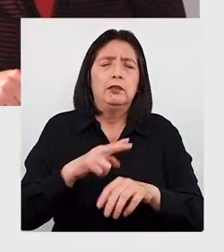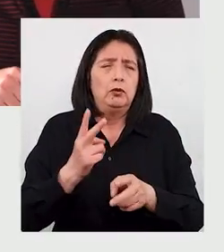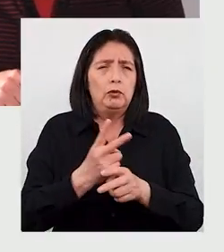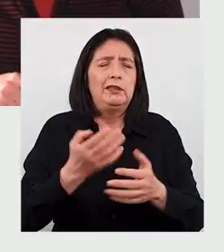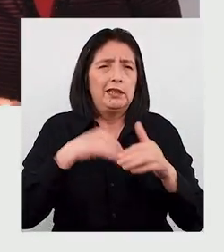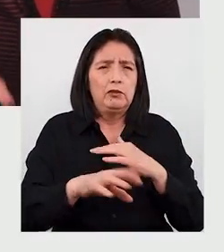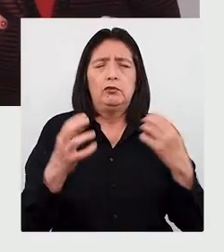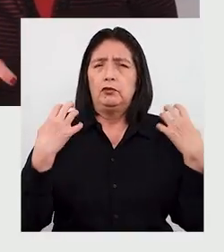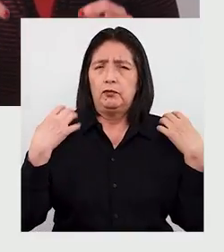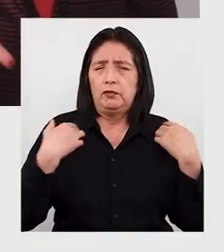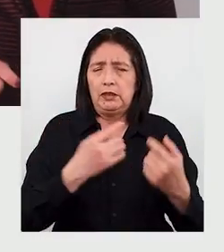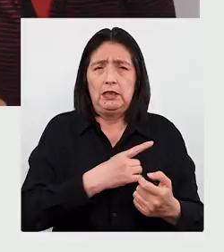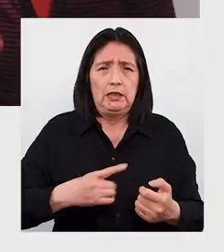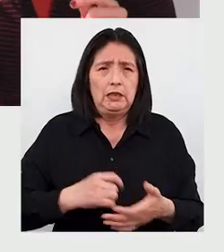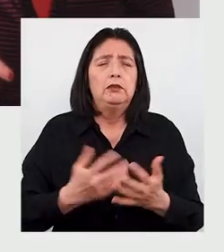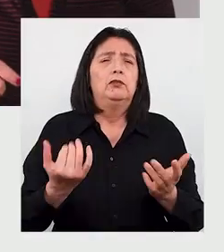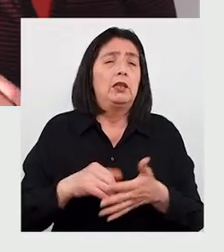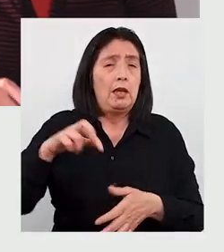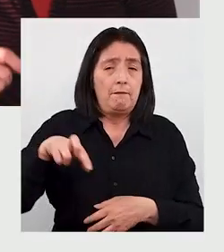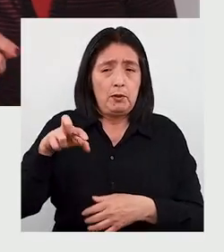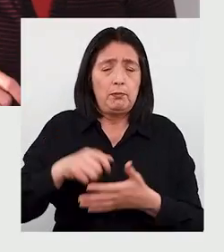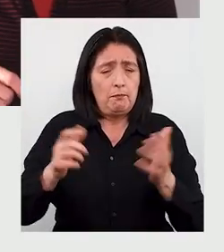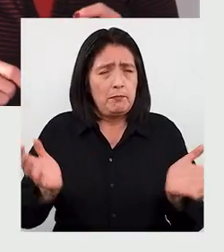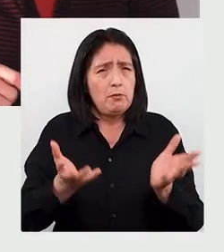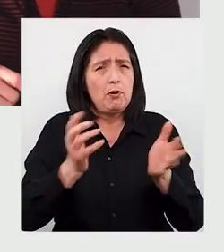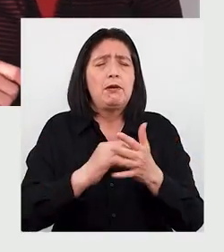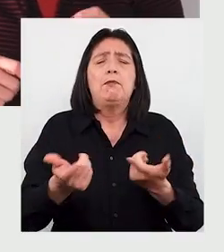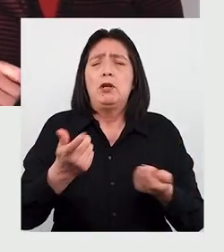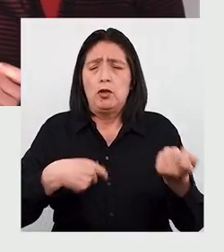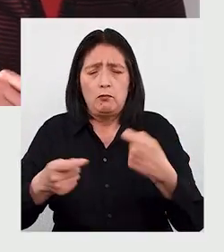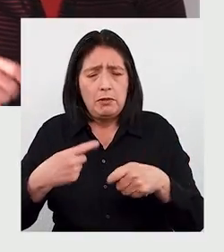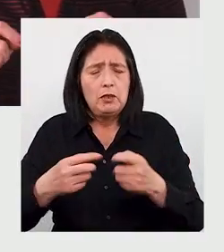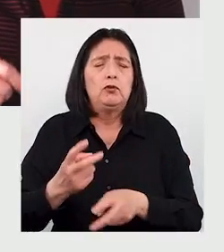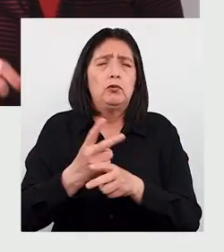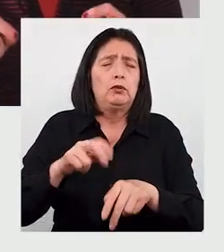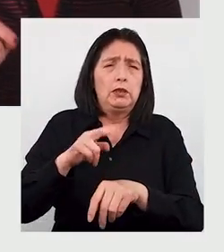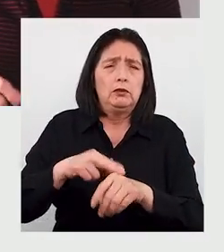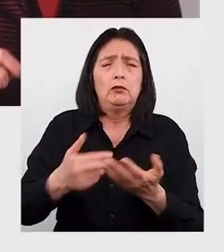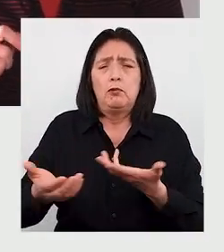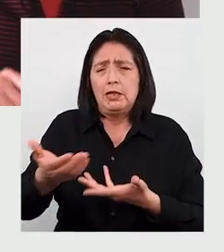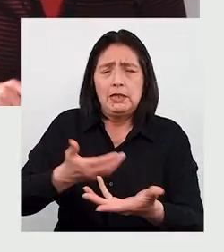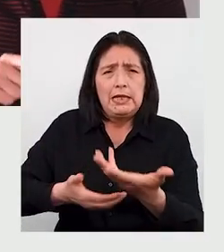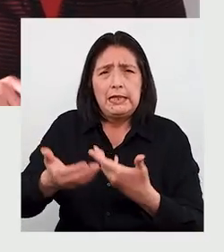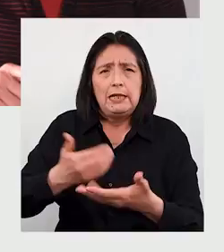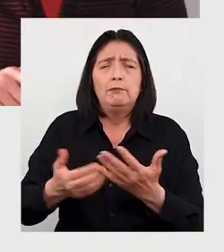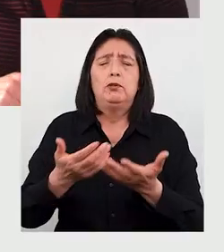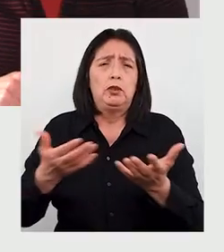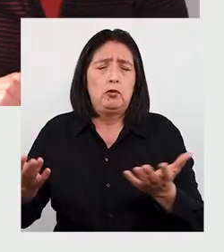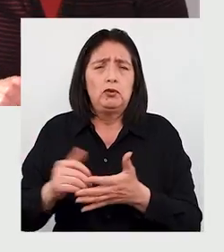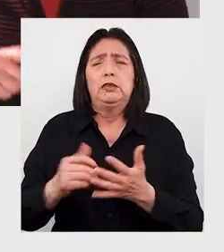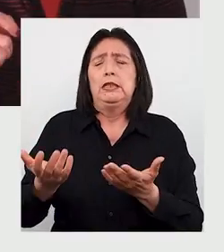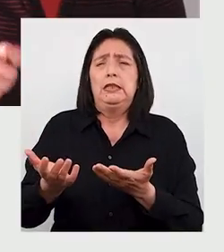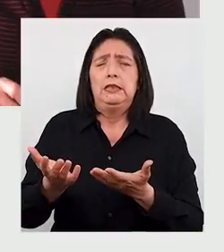nuestras direcciones, definiendo que, en PromPerú, promovemos el comercio sostenible como aquel intercambio comercial de bienes